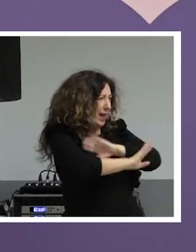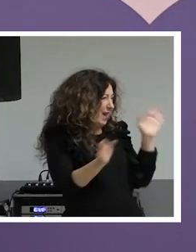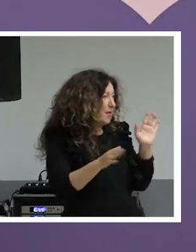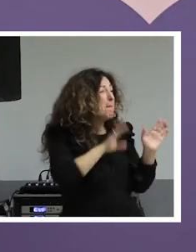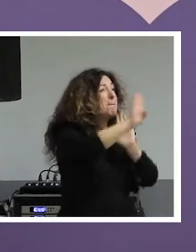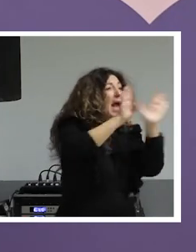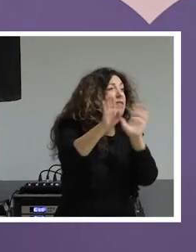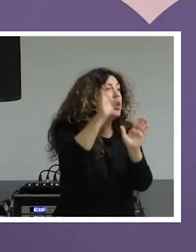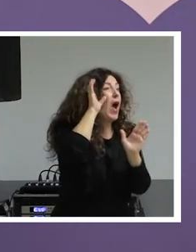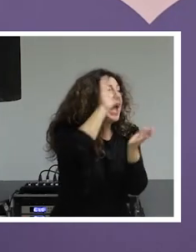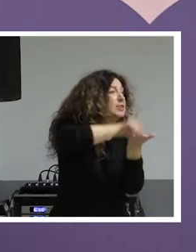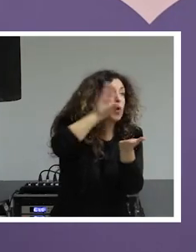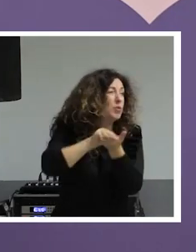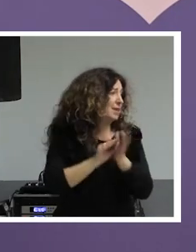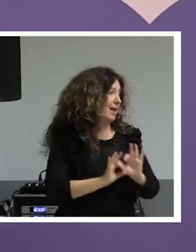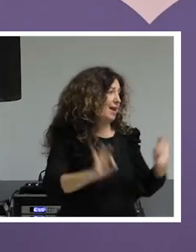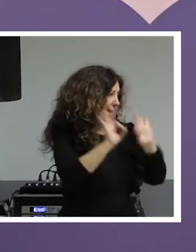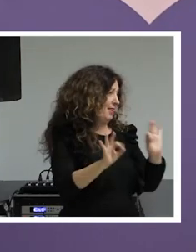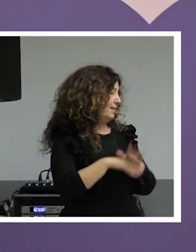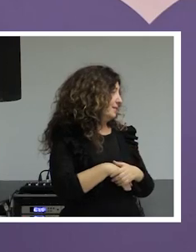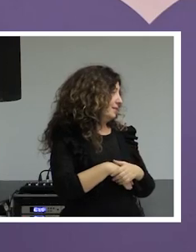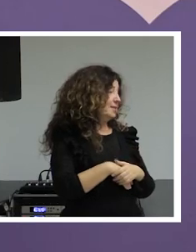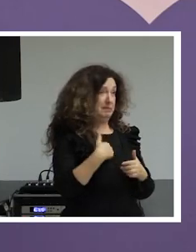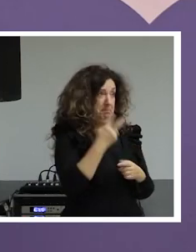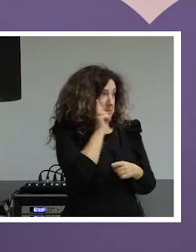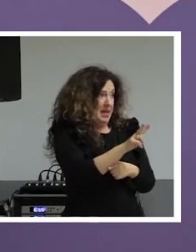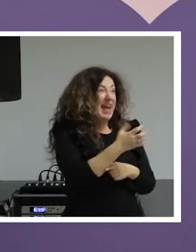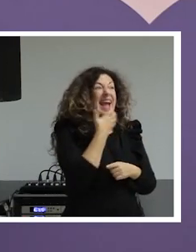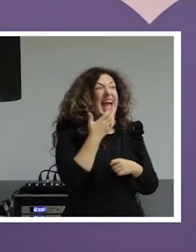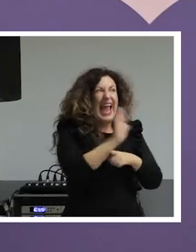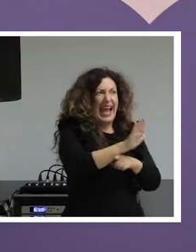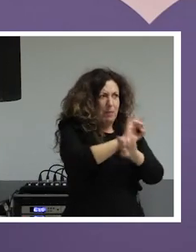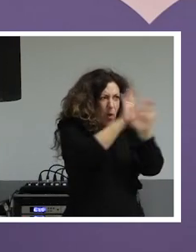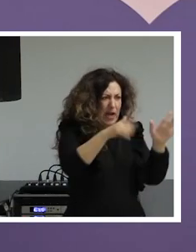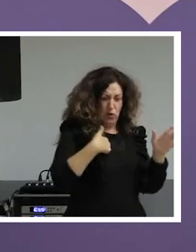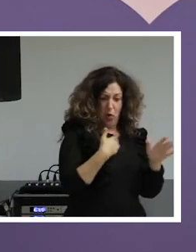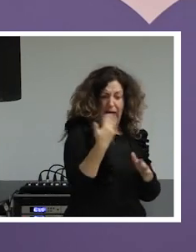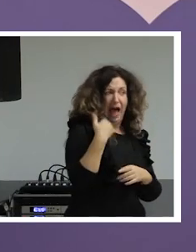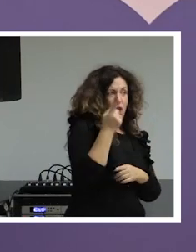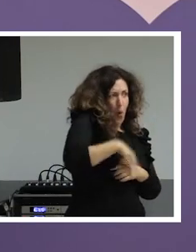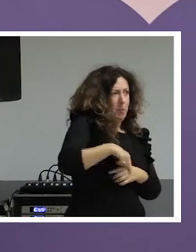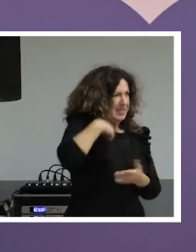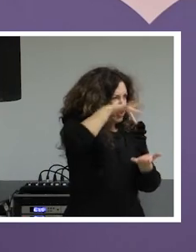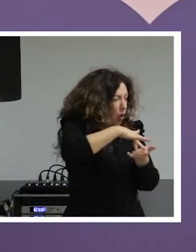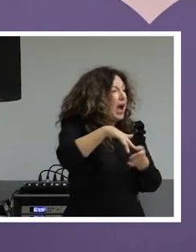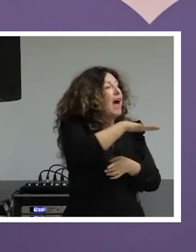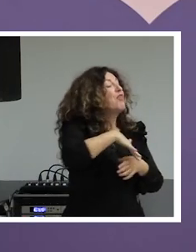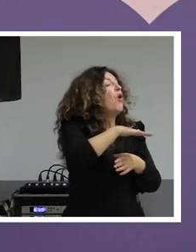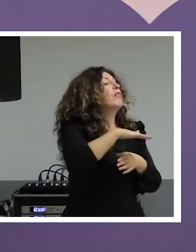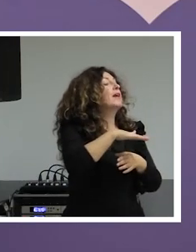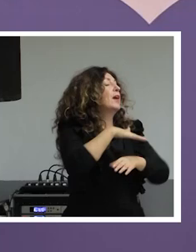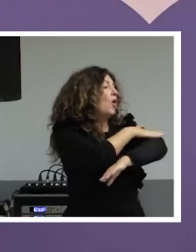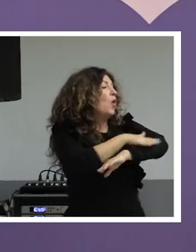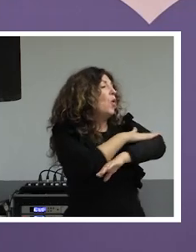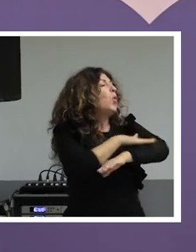que no existe comunicación o las dos cosas que no sé qué es peor en Madrid lo que ocurre es una falta de comunicación total y que no